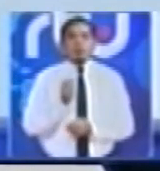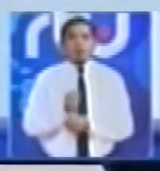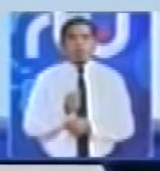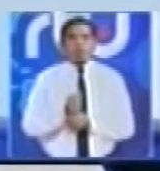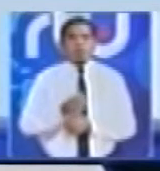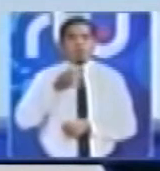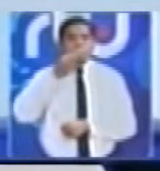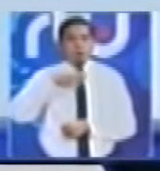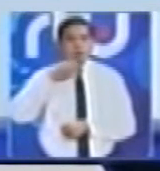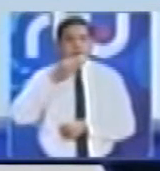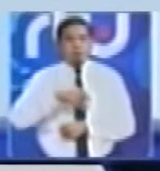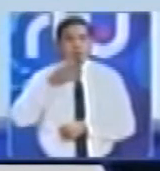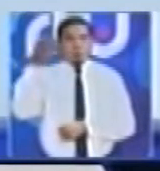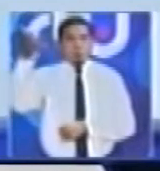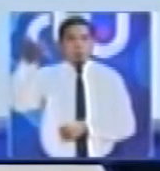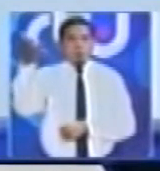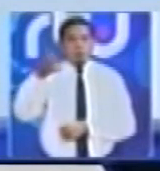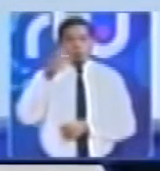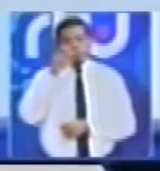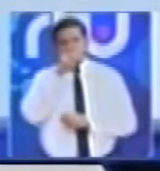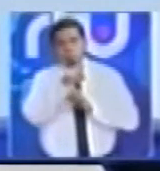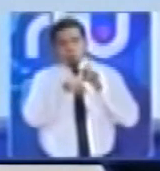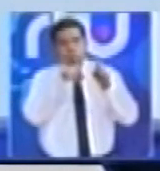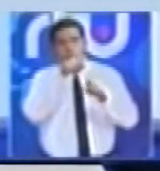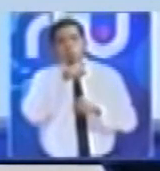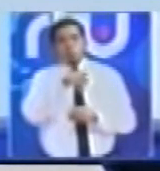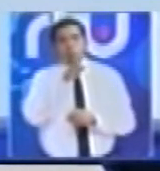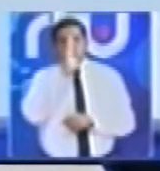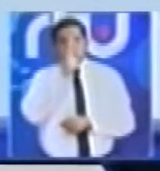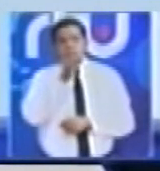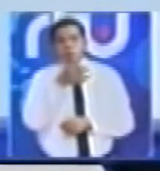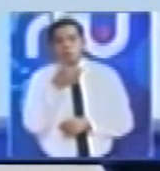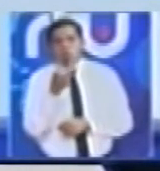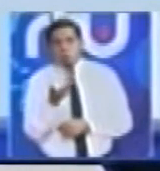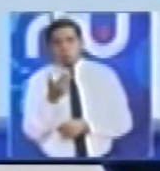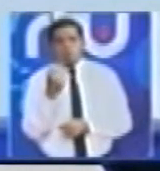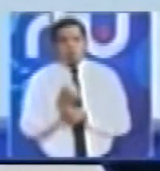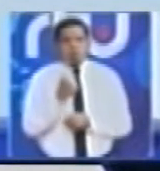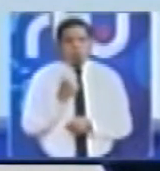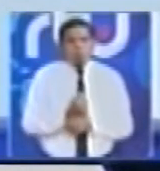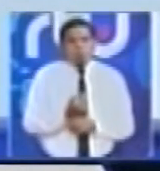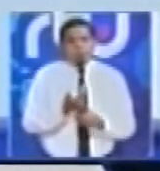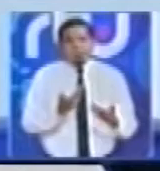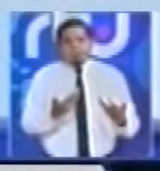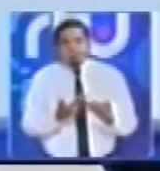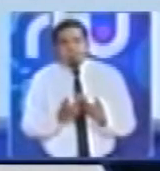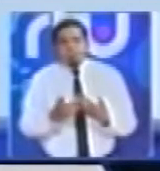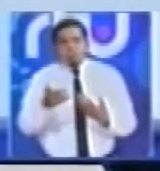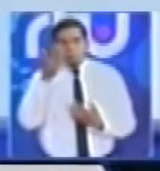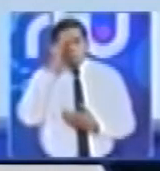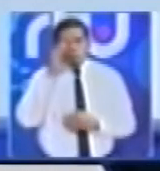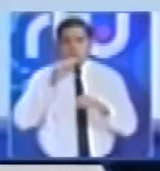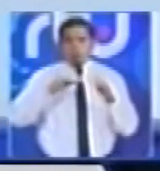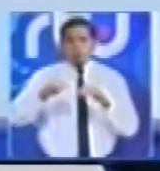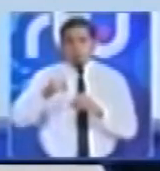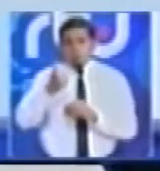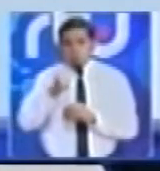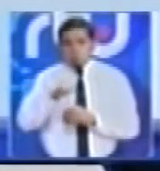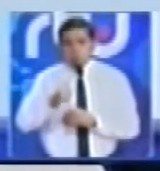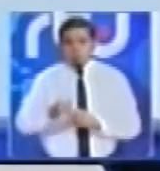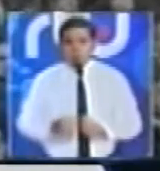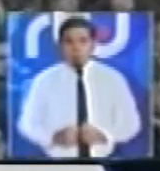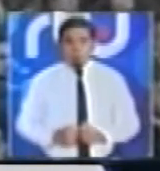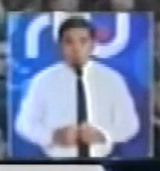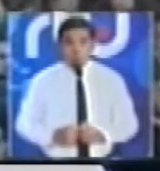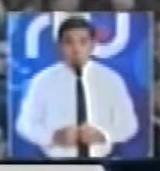los docentes a fin de medir sus conocimientos y desempeño en distintas áreas acordes al aprendizaje de los estudiantes.